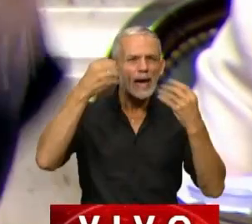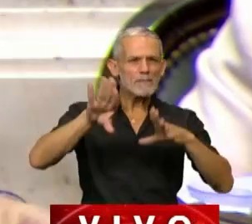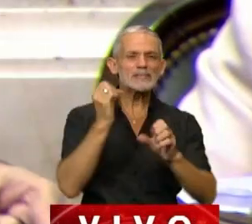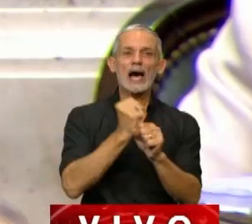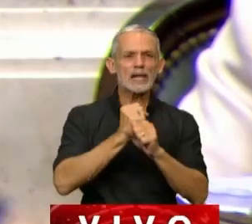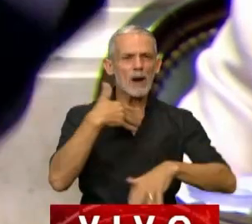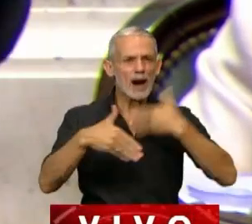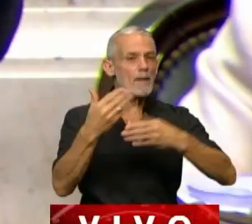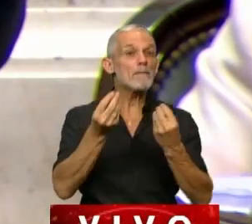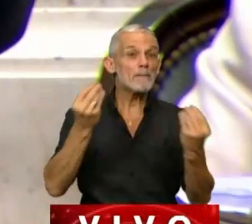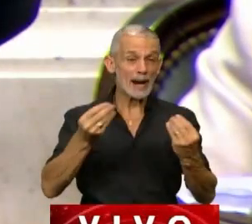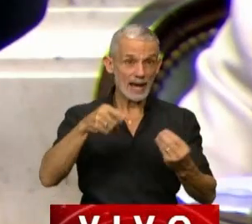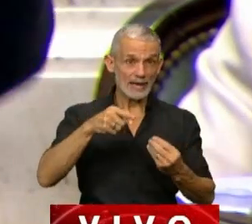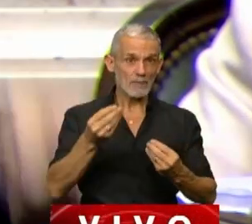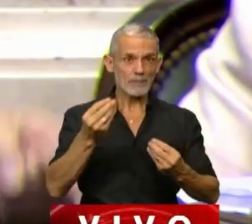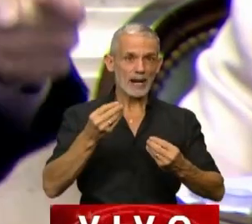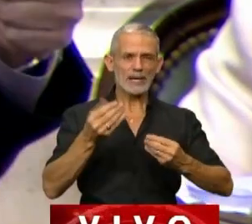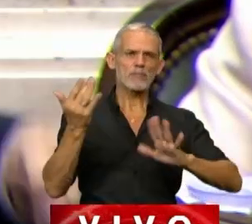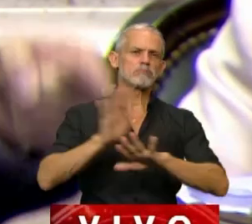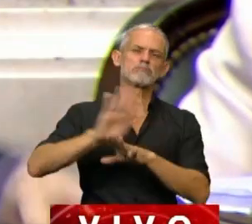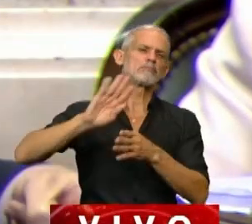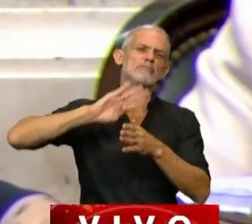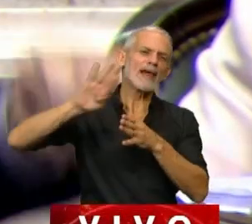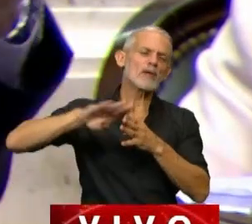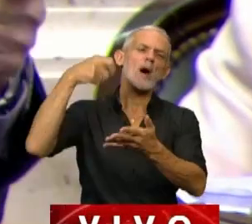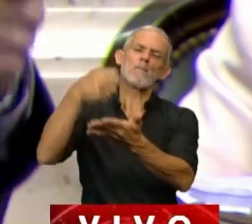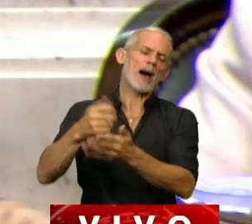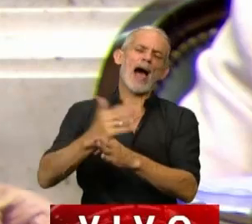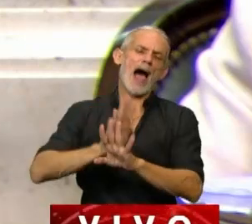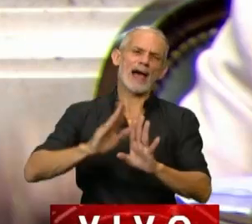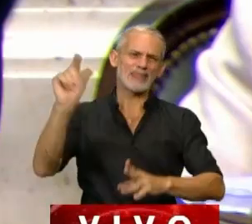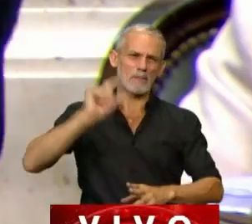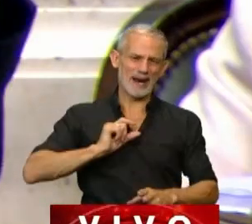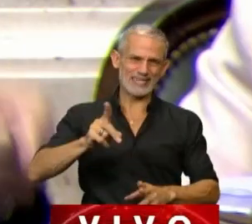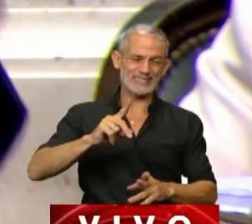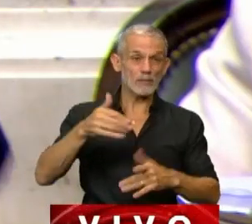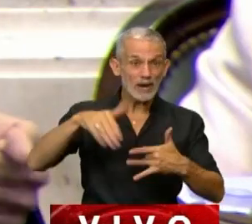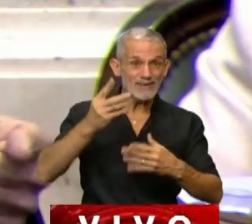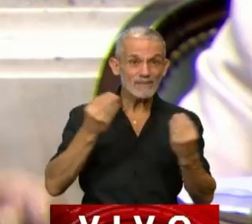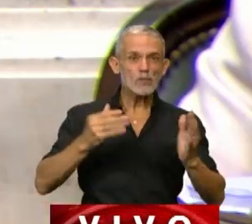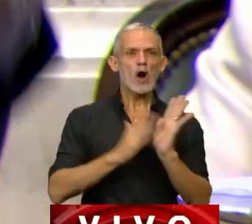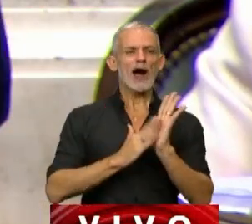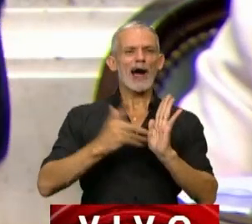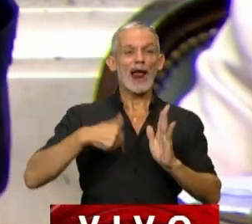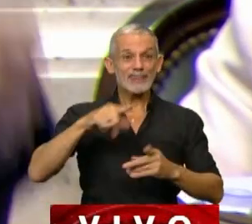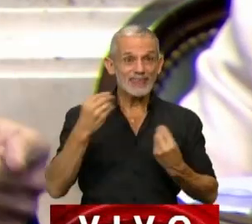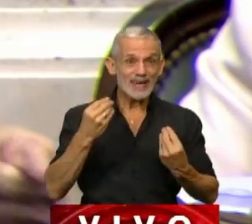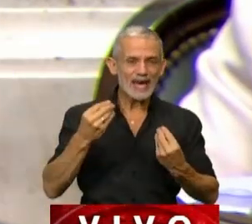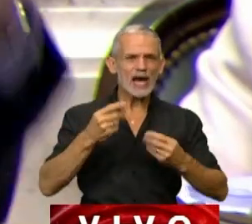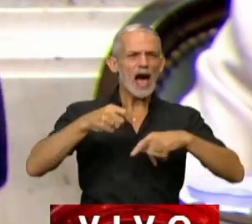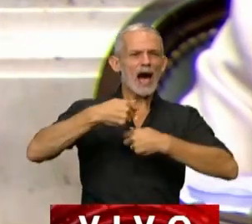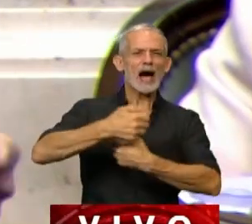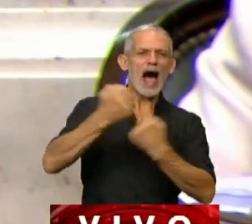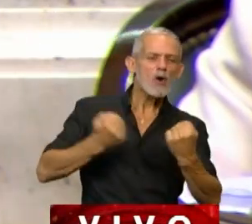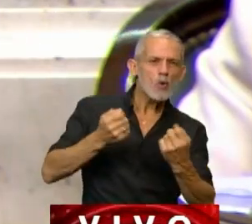a trabajar para que se cancele anticipadamente este préstamo. Y vamos a ser los garantes de que no haya ajuste,